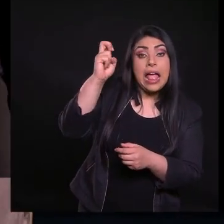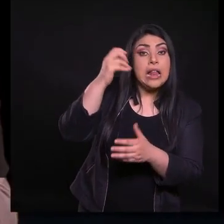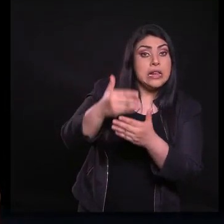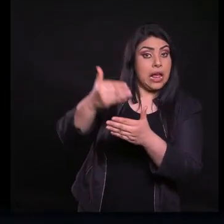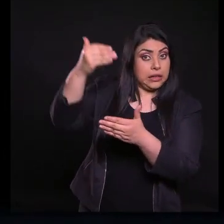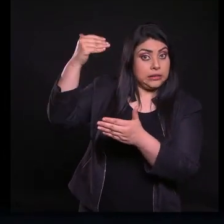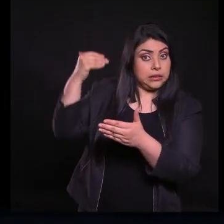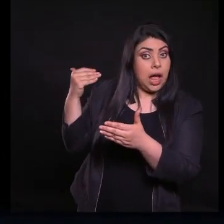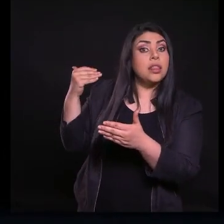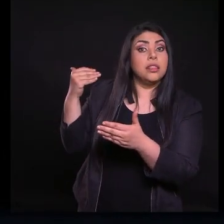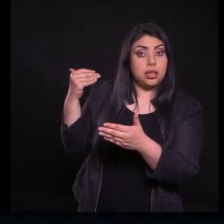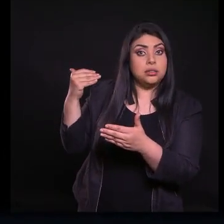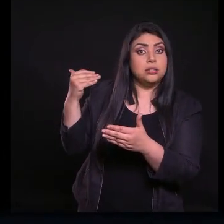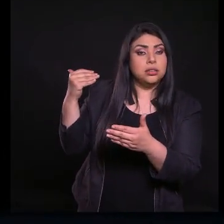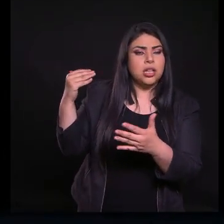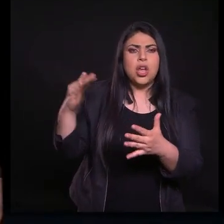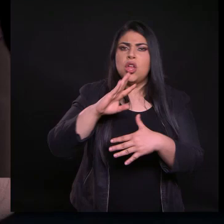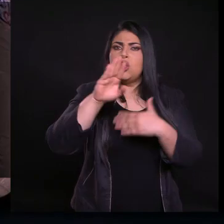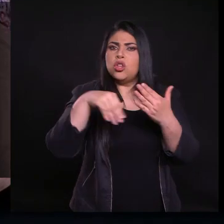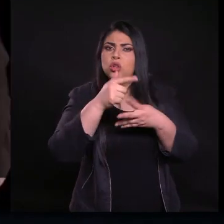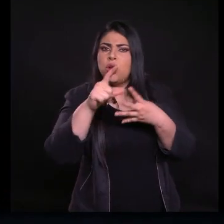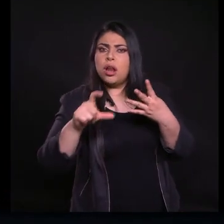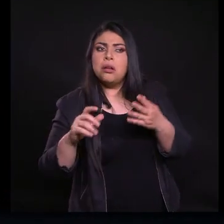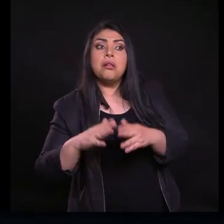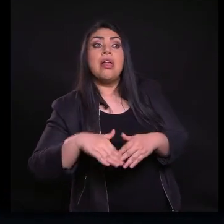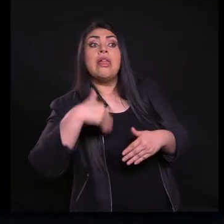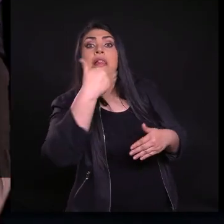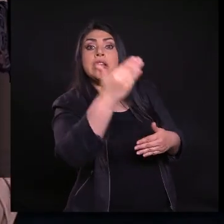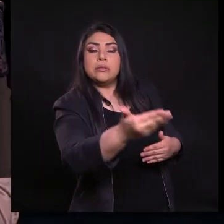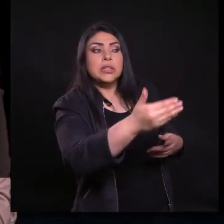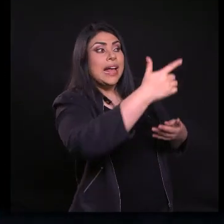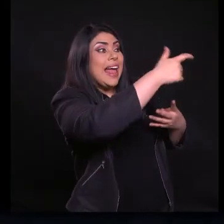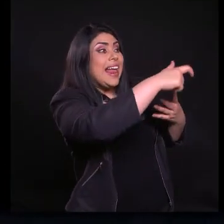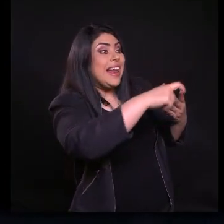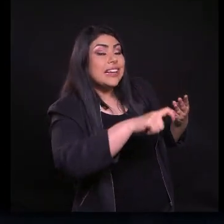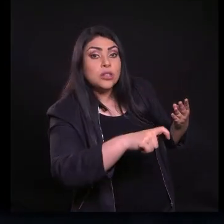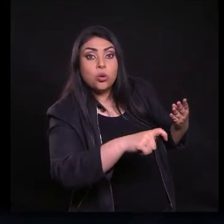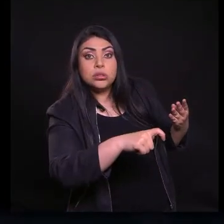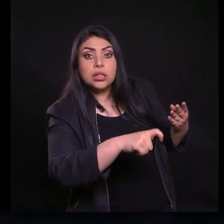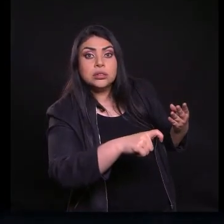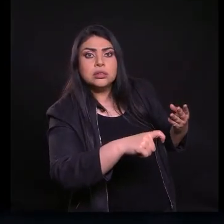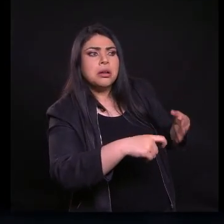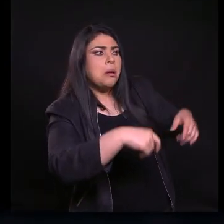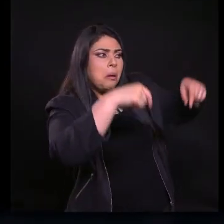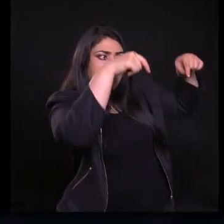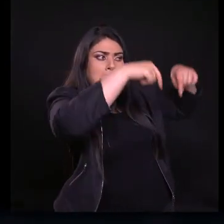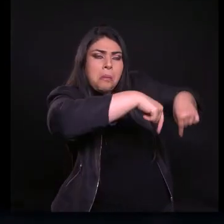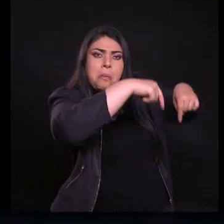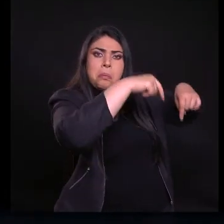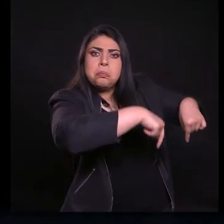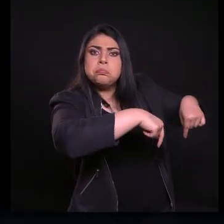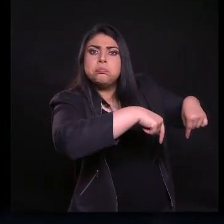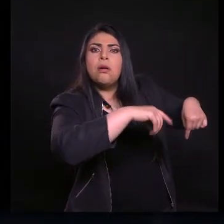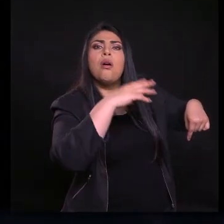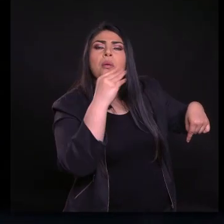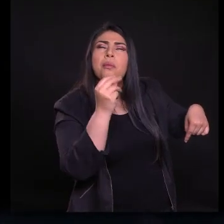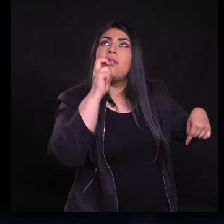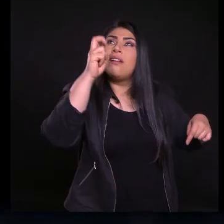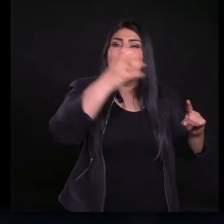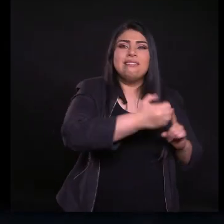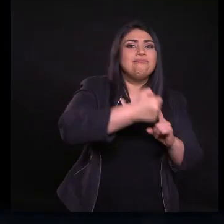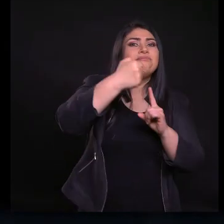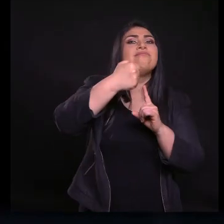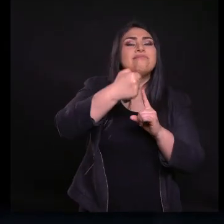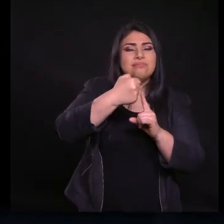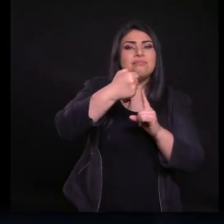y todas las cosas en él subsisten esto me impresiona mucho te explico porque yo estoy seguro que en alguna oportunidad leyendo por la